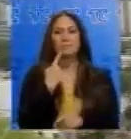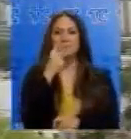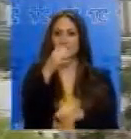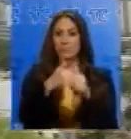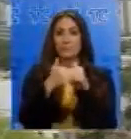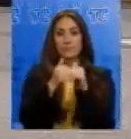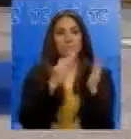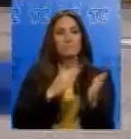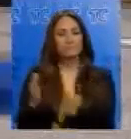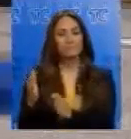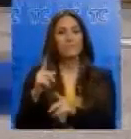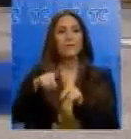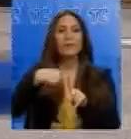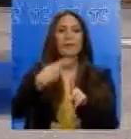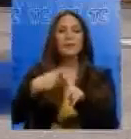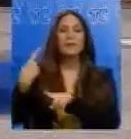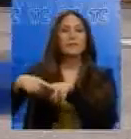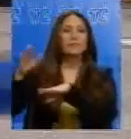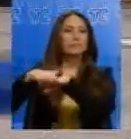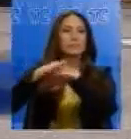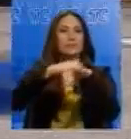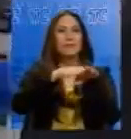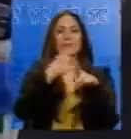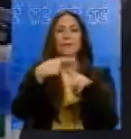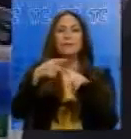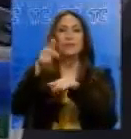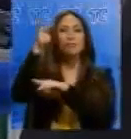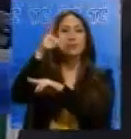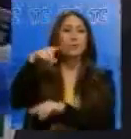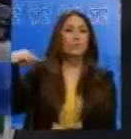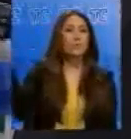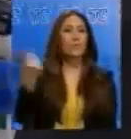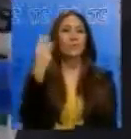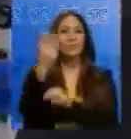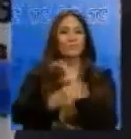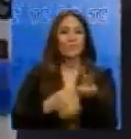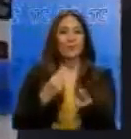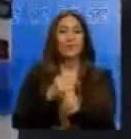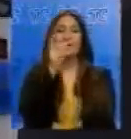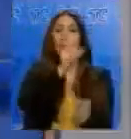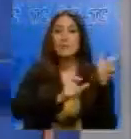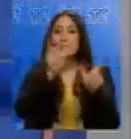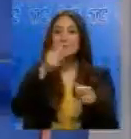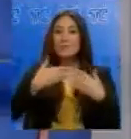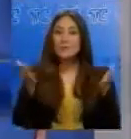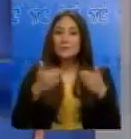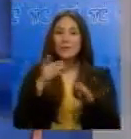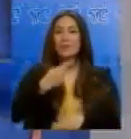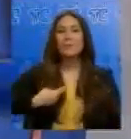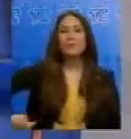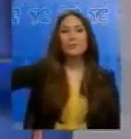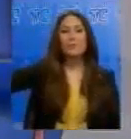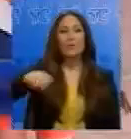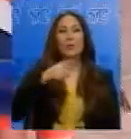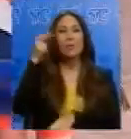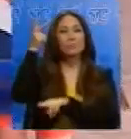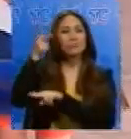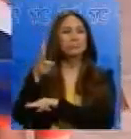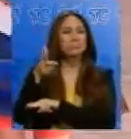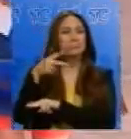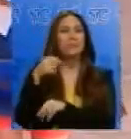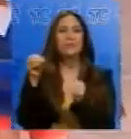cumbre histórica ha convocado a medios de comunicación de todo el mundo. Los panameños lideran cada una de las